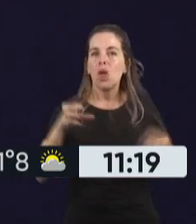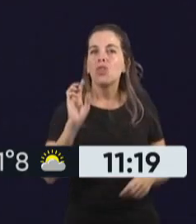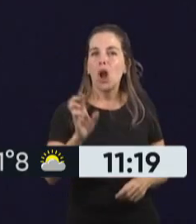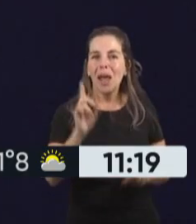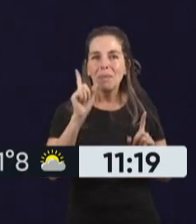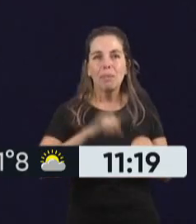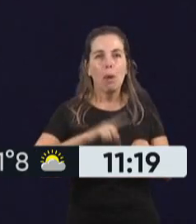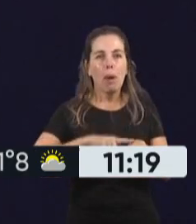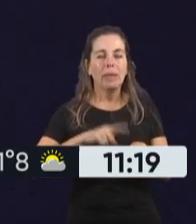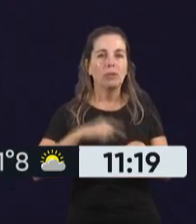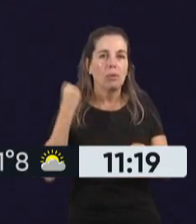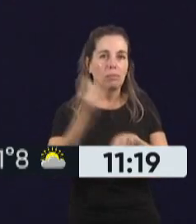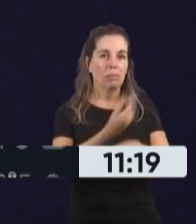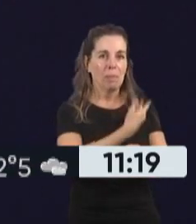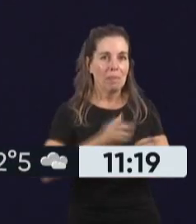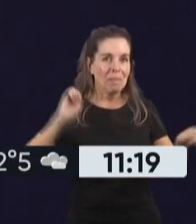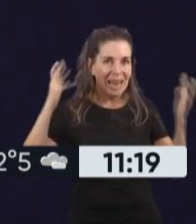asumimos el gobierno, aumentó un 10%.